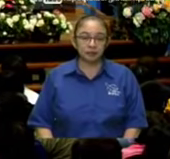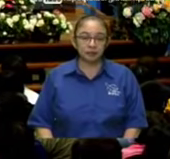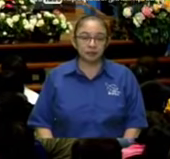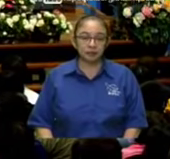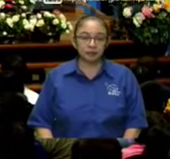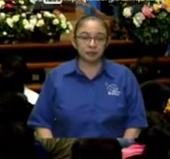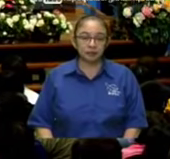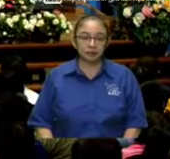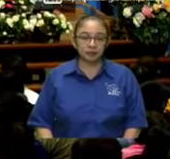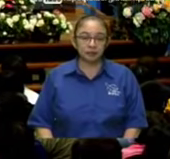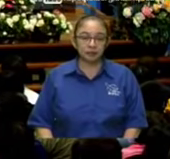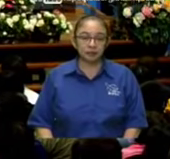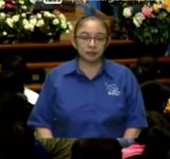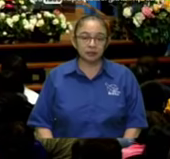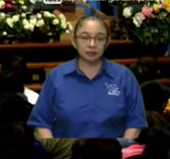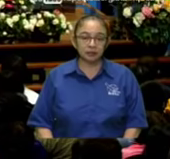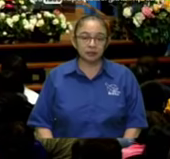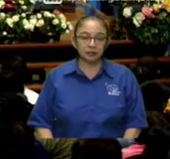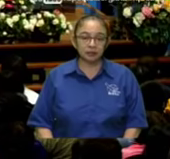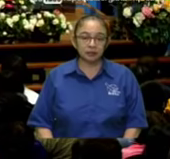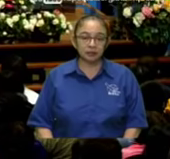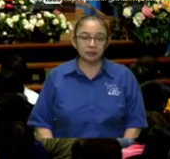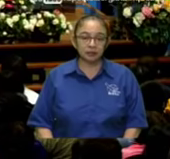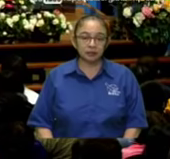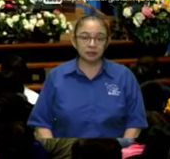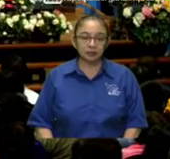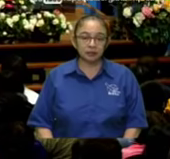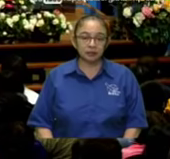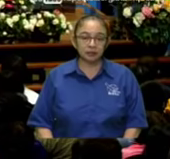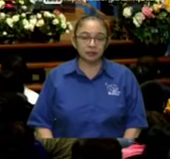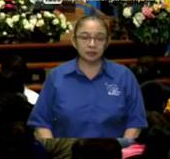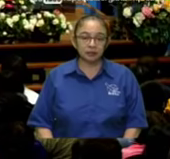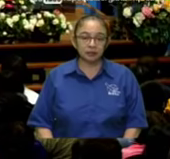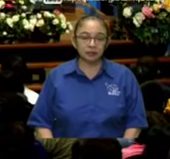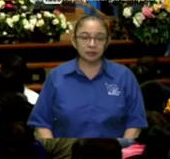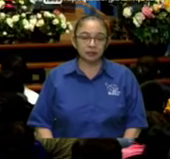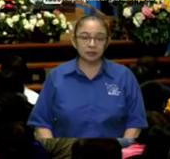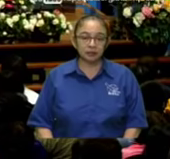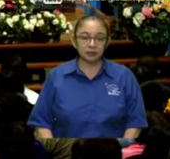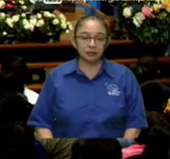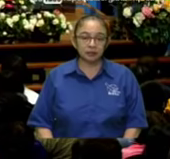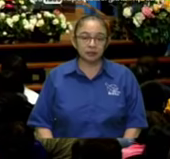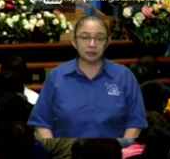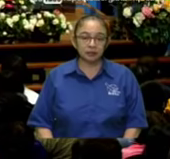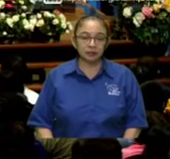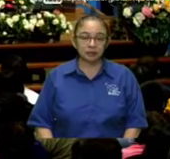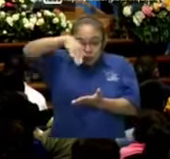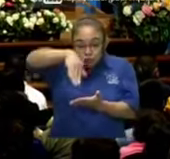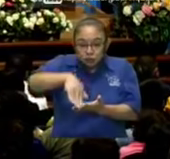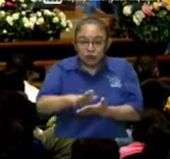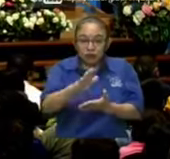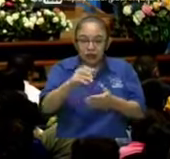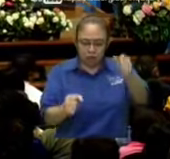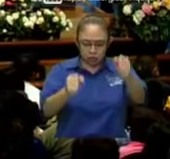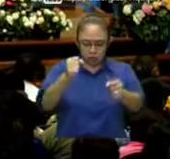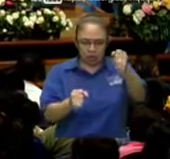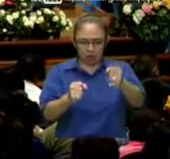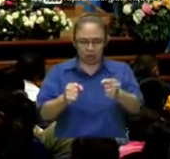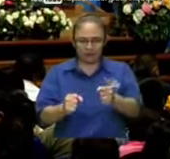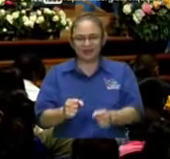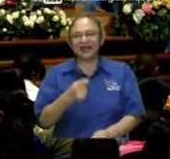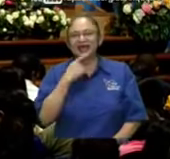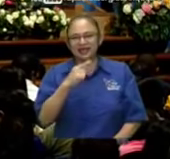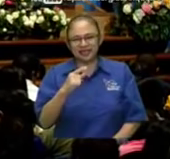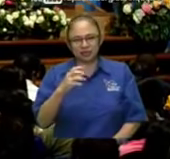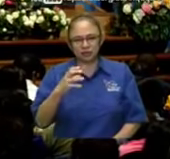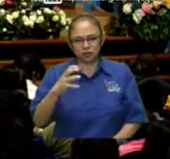por algunas calzadas por acá y de repente siente que se le hace el carro así. Y cuando usted ve, es un burrunche, decimos aquí, ¿verdad? Que